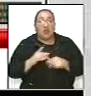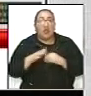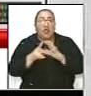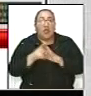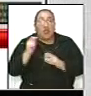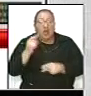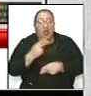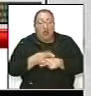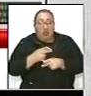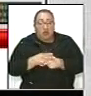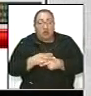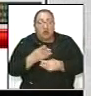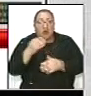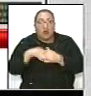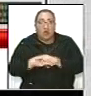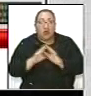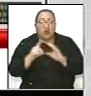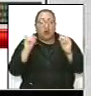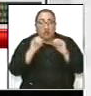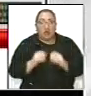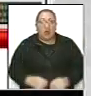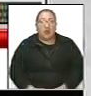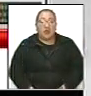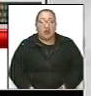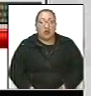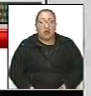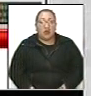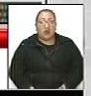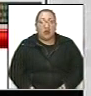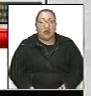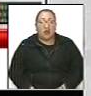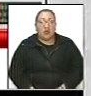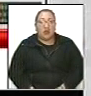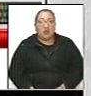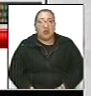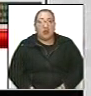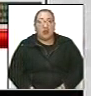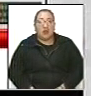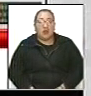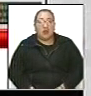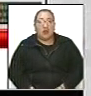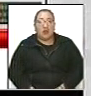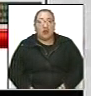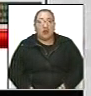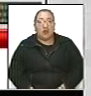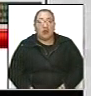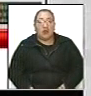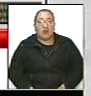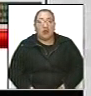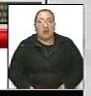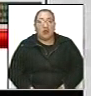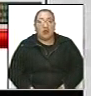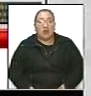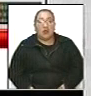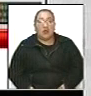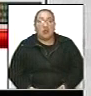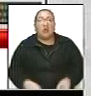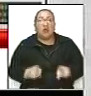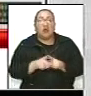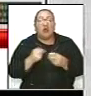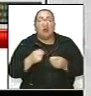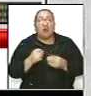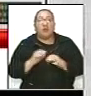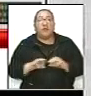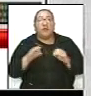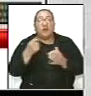al nombre, a reservar su identidad y el de la familia en casos de violencia, así como priorizar el pago de